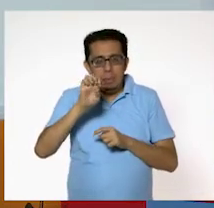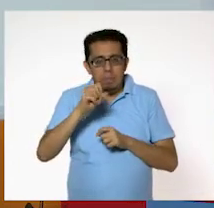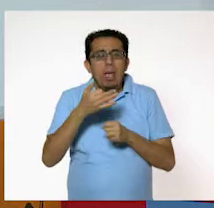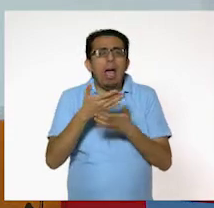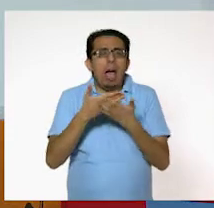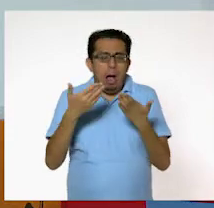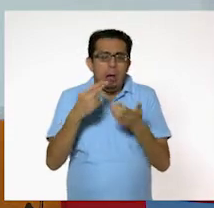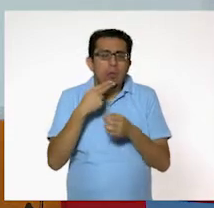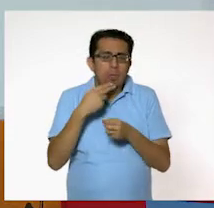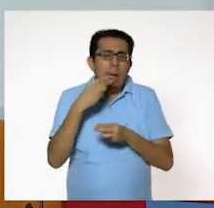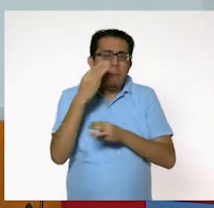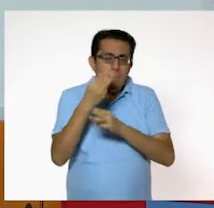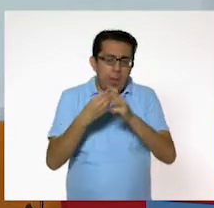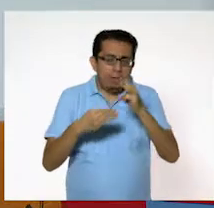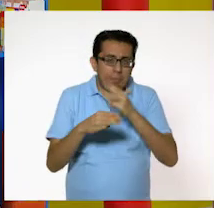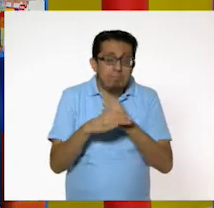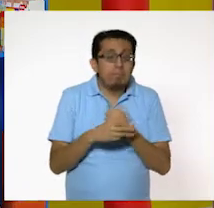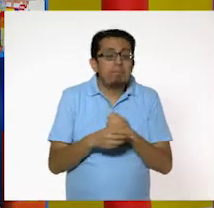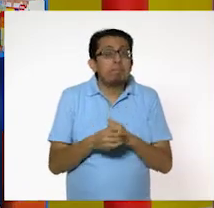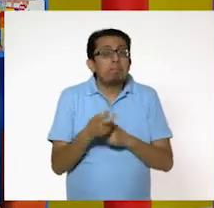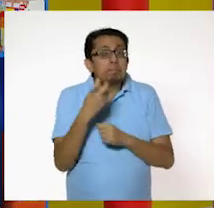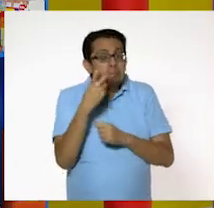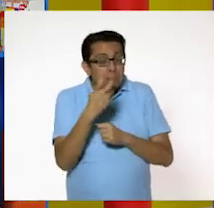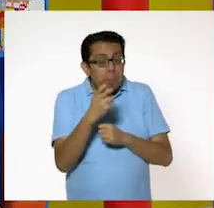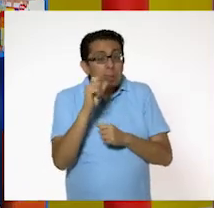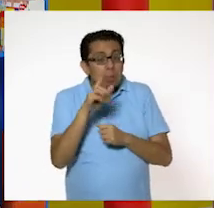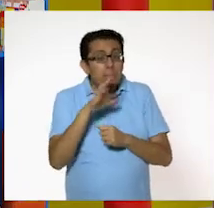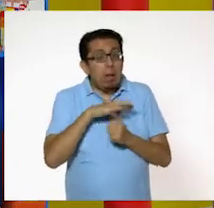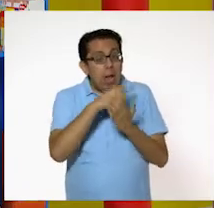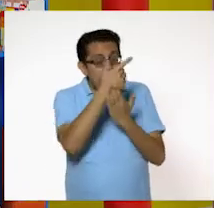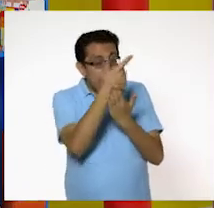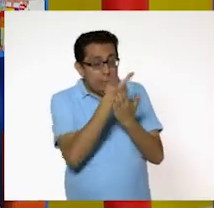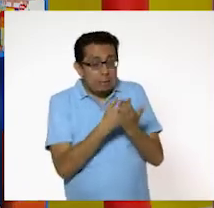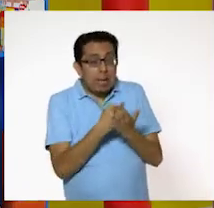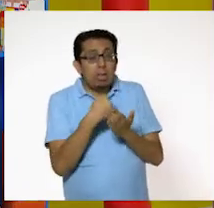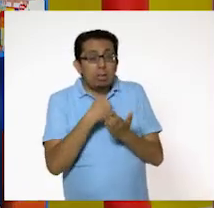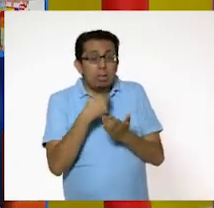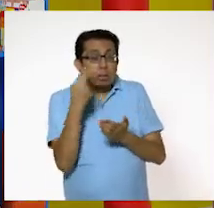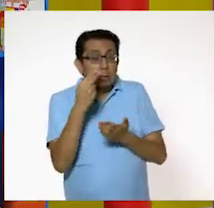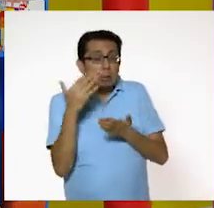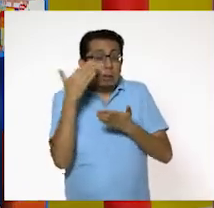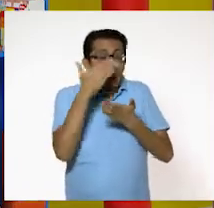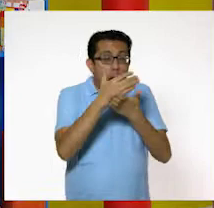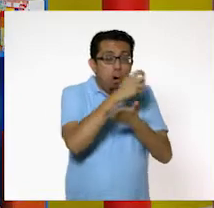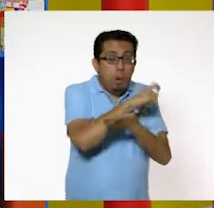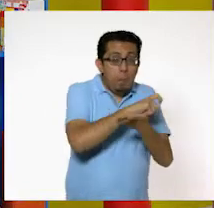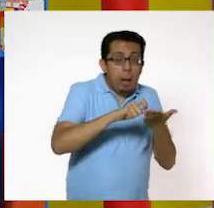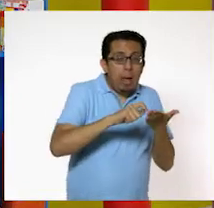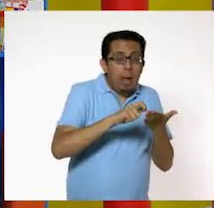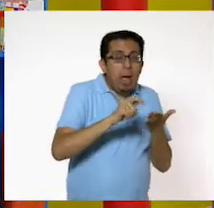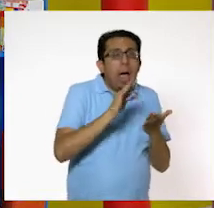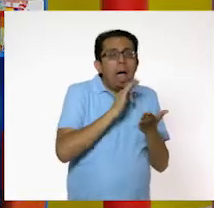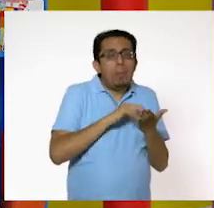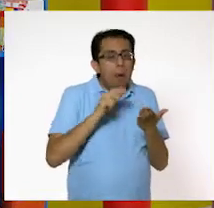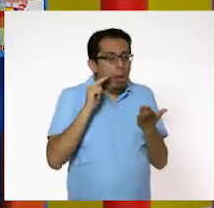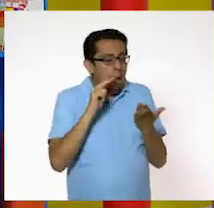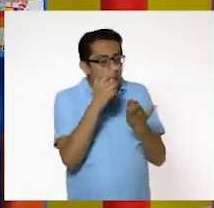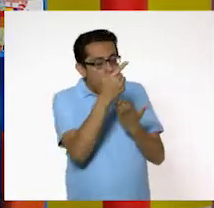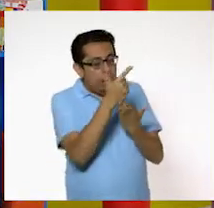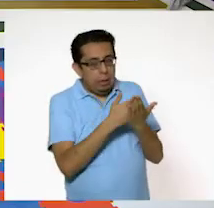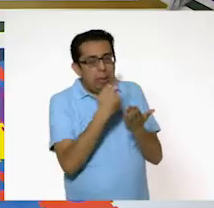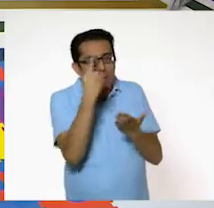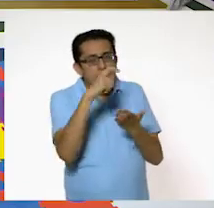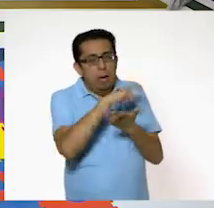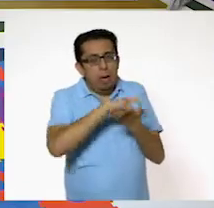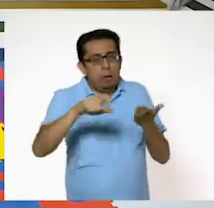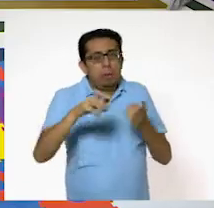Y aparte, también esto permite que sea como una especie de lista. Entonces, si tengo que ir a comprar algo o adquirir algo que no tenga, rápidamente voy a ese lugar. Entonces, ya. Así